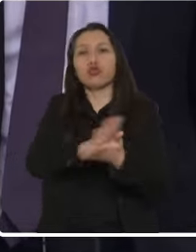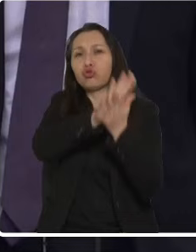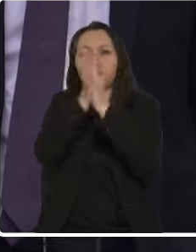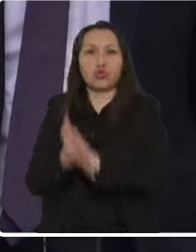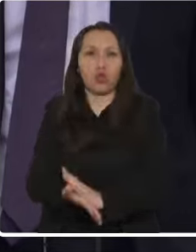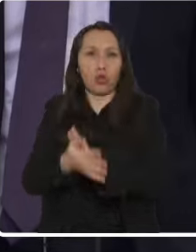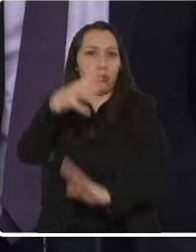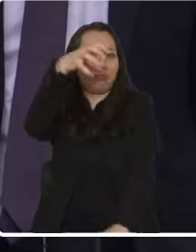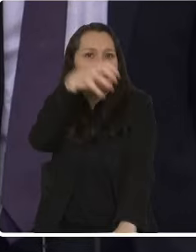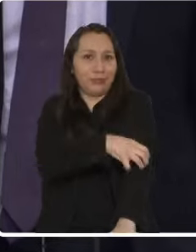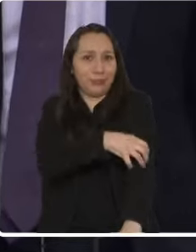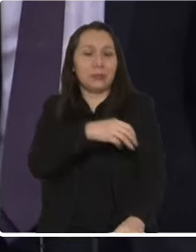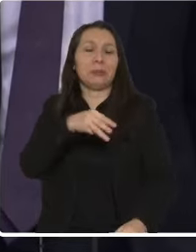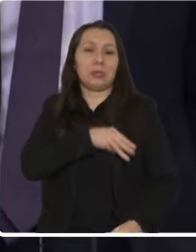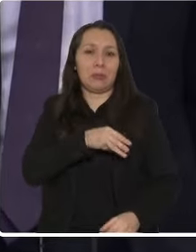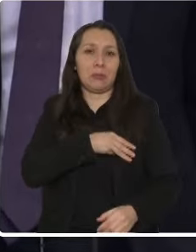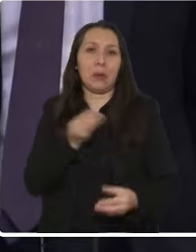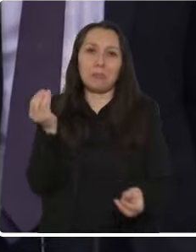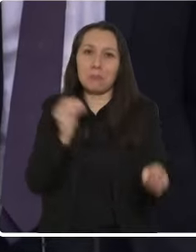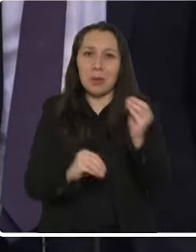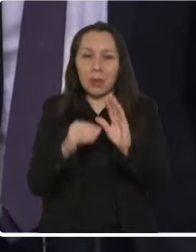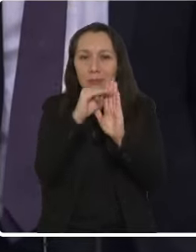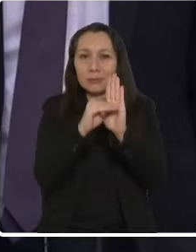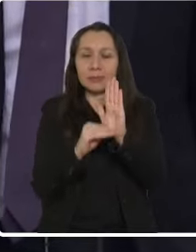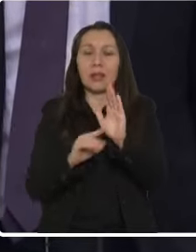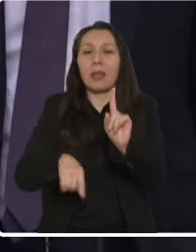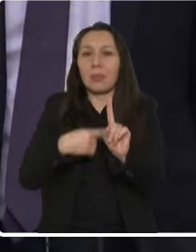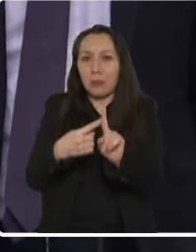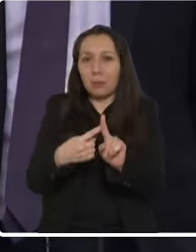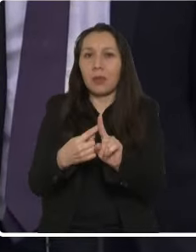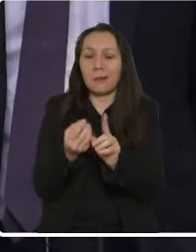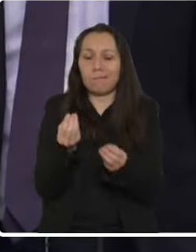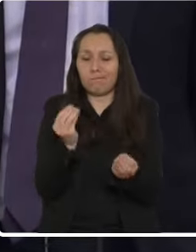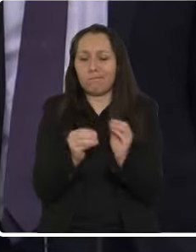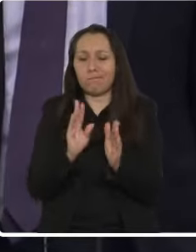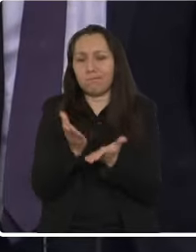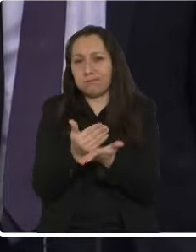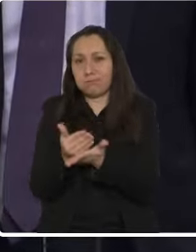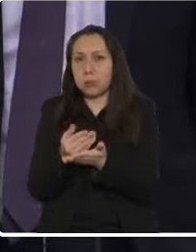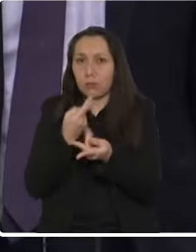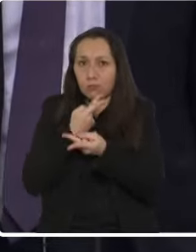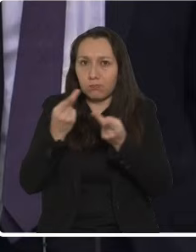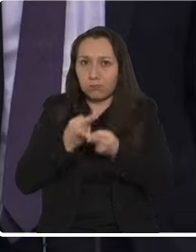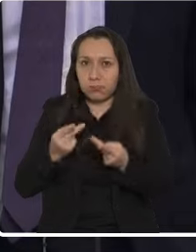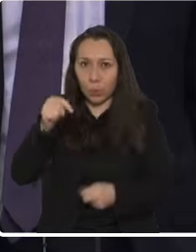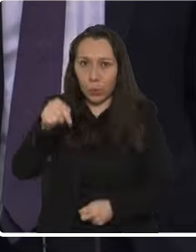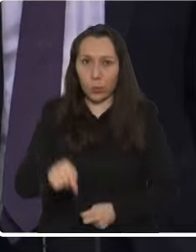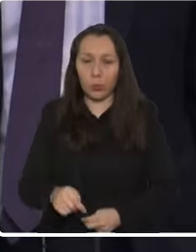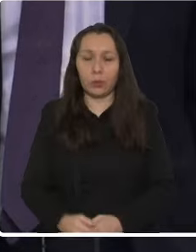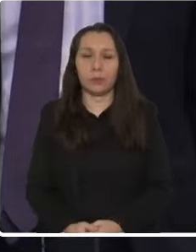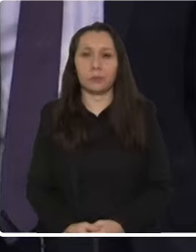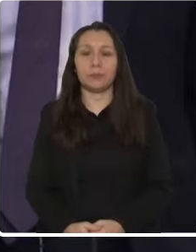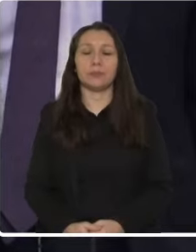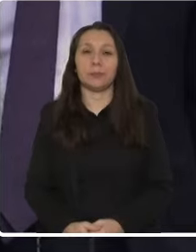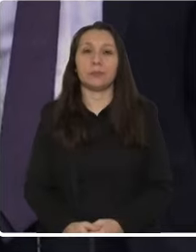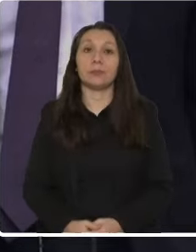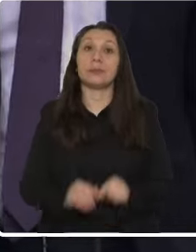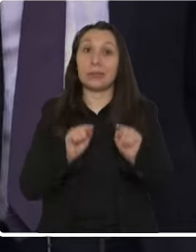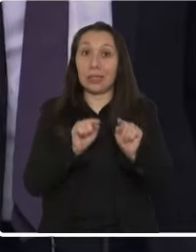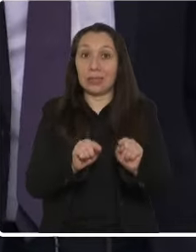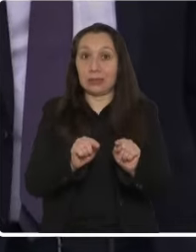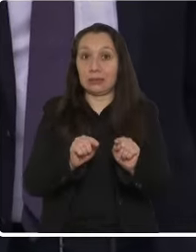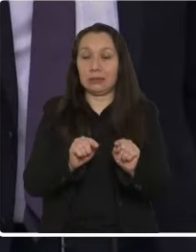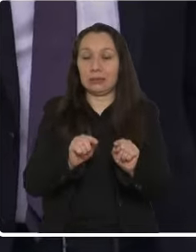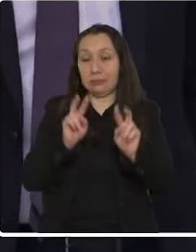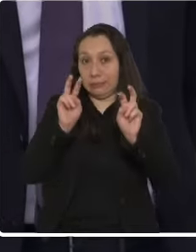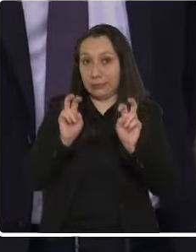y se complementen con nuevas medidas que además hemos estado elaborando y les hemos estado anunciando en el día de hoy. Desde ese punto